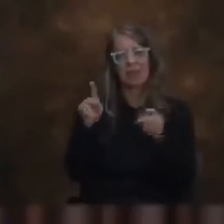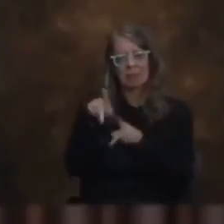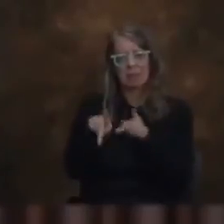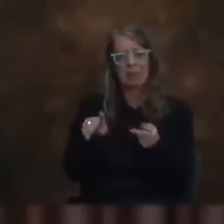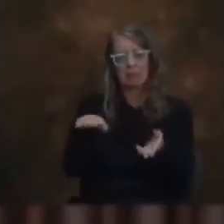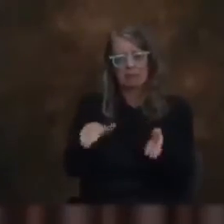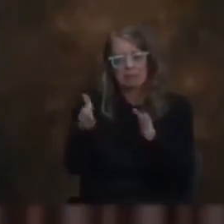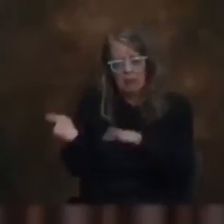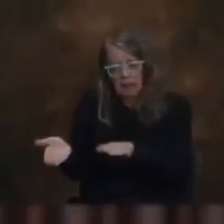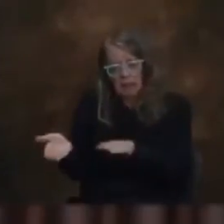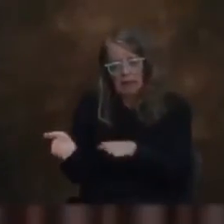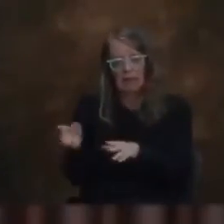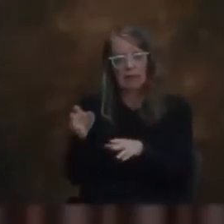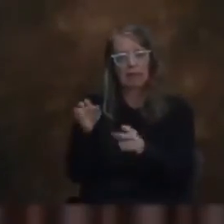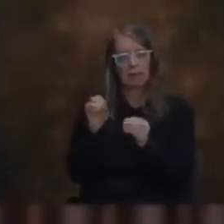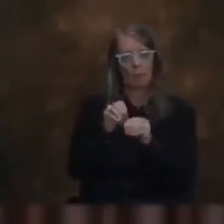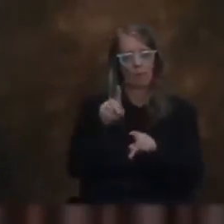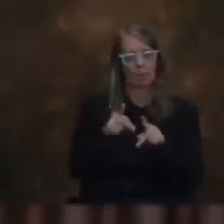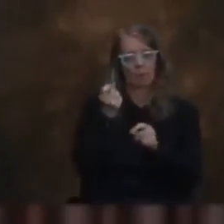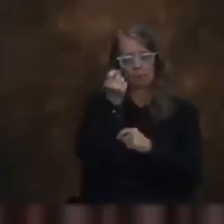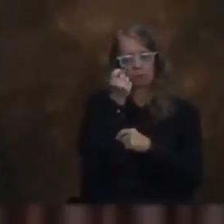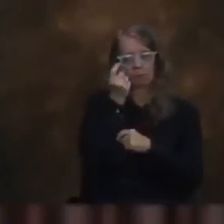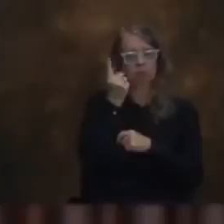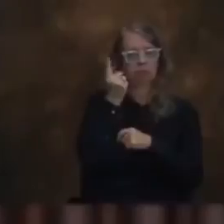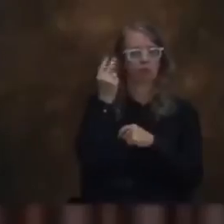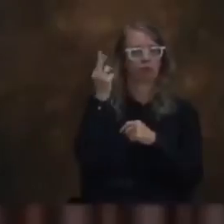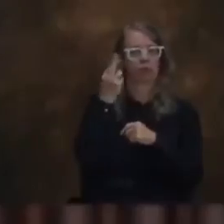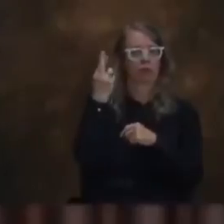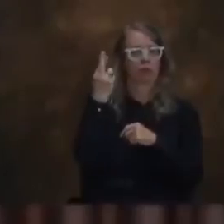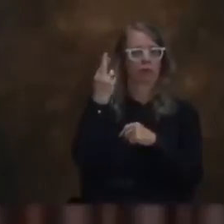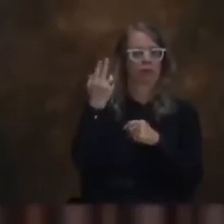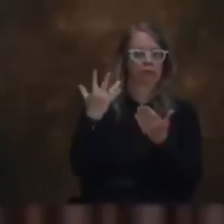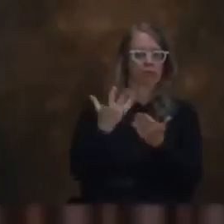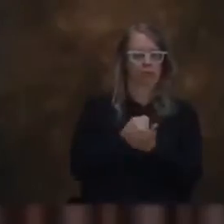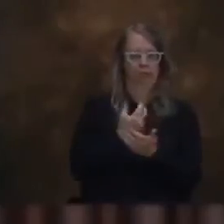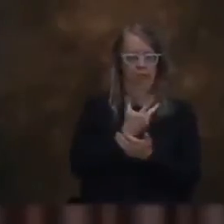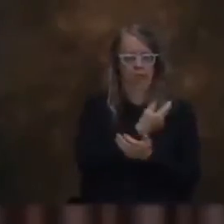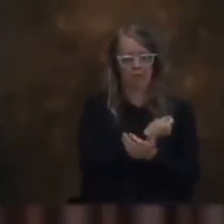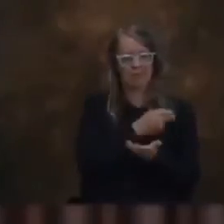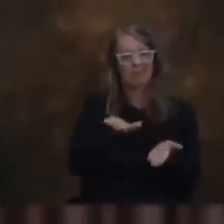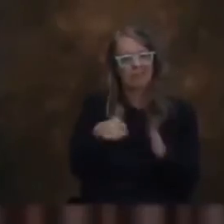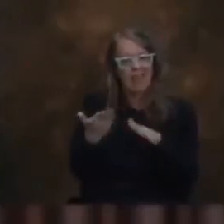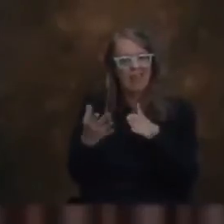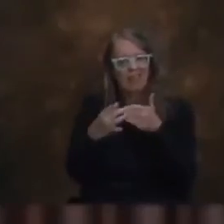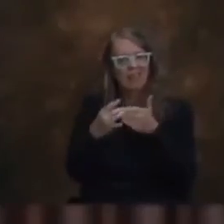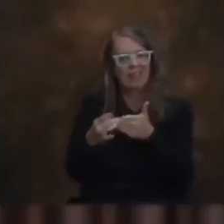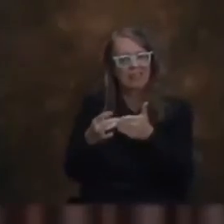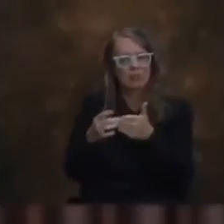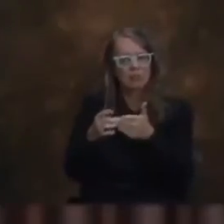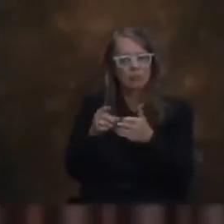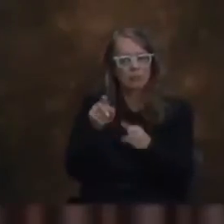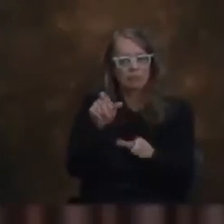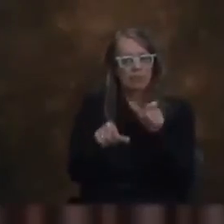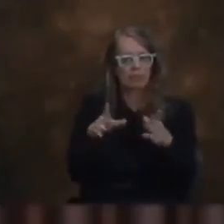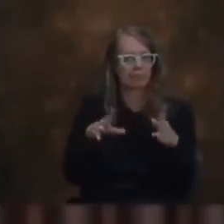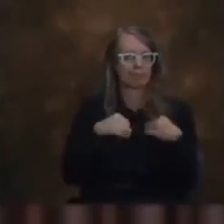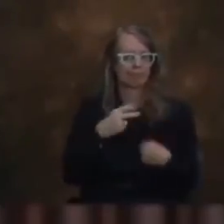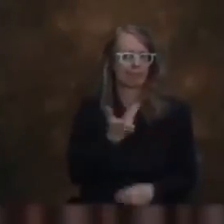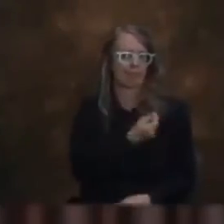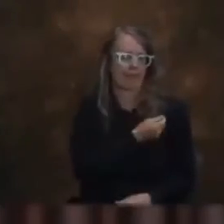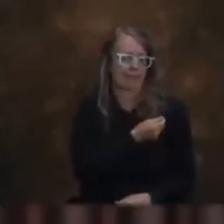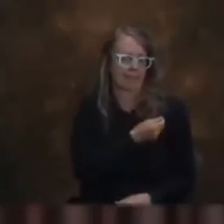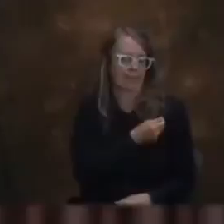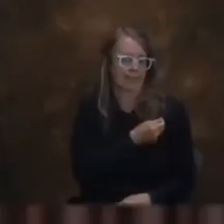llama la atención desafortunadamente se tiene que llegar a ese punto pero lo que es lo que yo he escuchado anteriormente